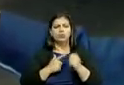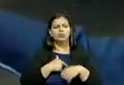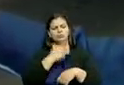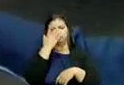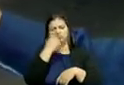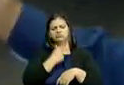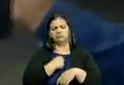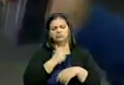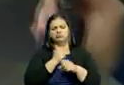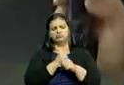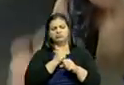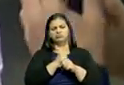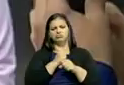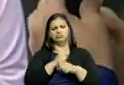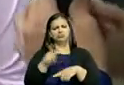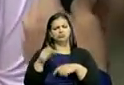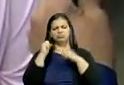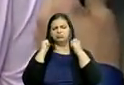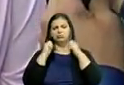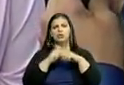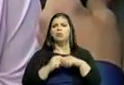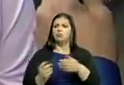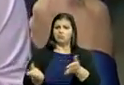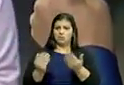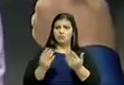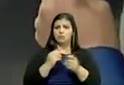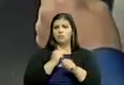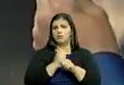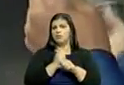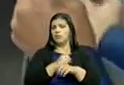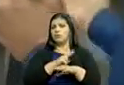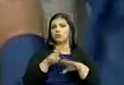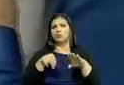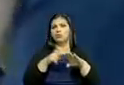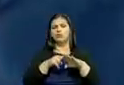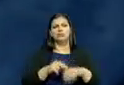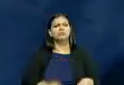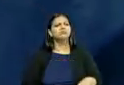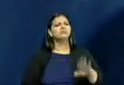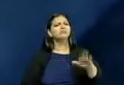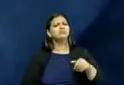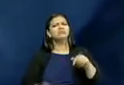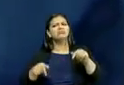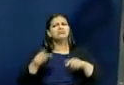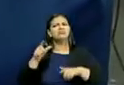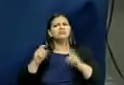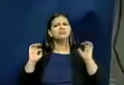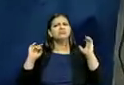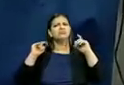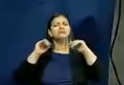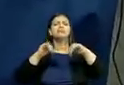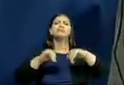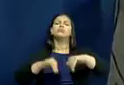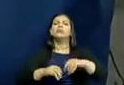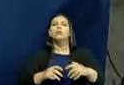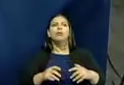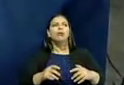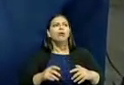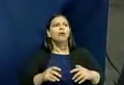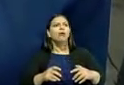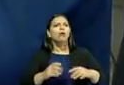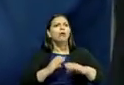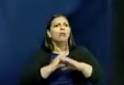cualquier momento sin embargo muchos usuarios han acudido a la terminal terrestre de guayaquil los negocios y los locales que prestan